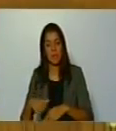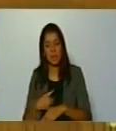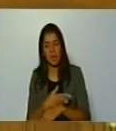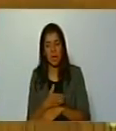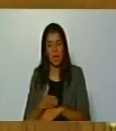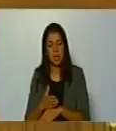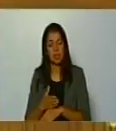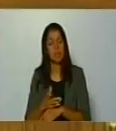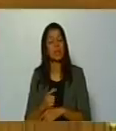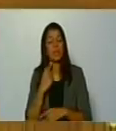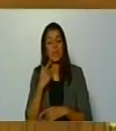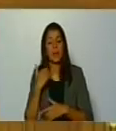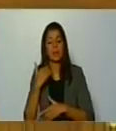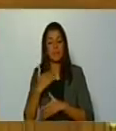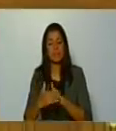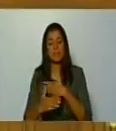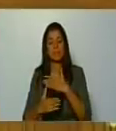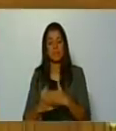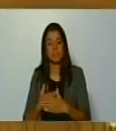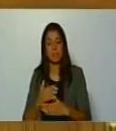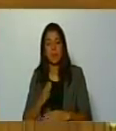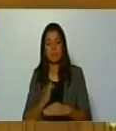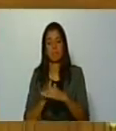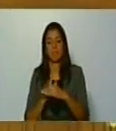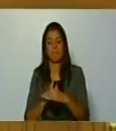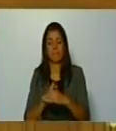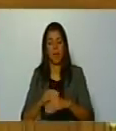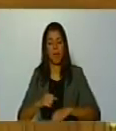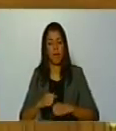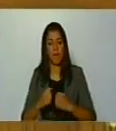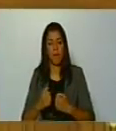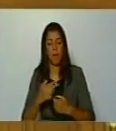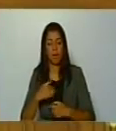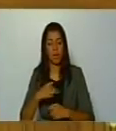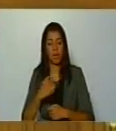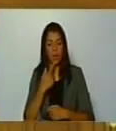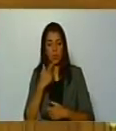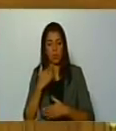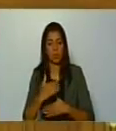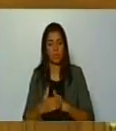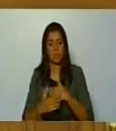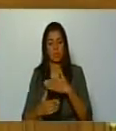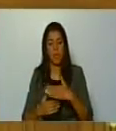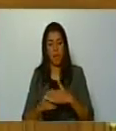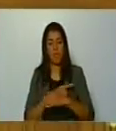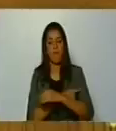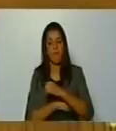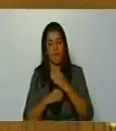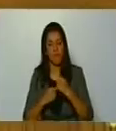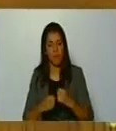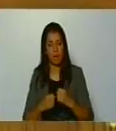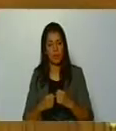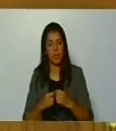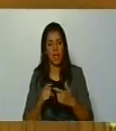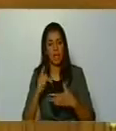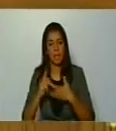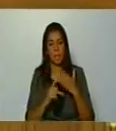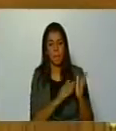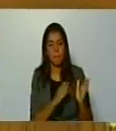para impedir que avanzara con fuerza lo que tenía que avanzar en la agenda de